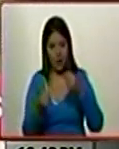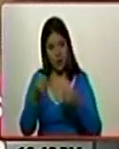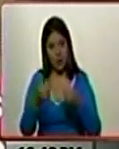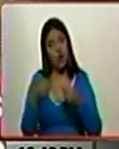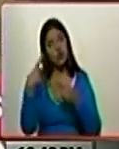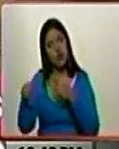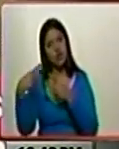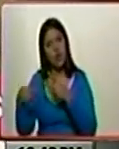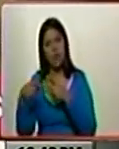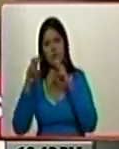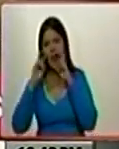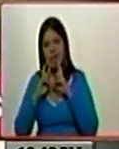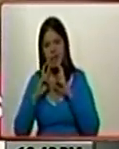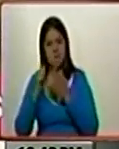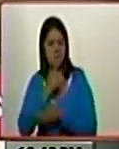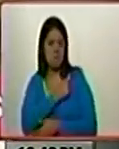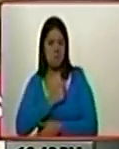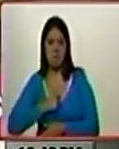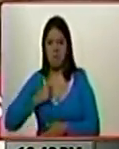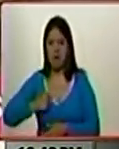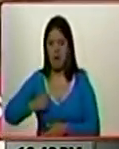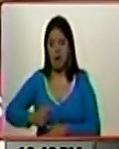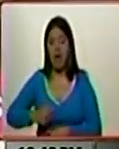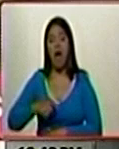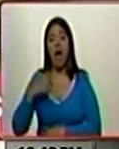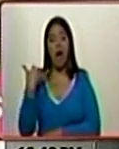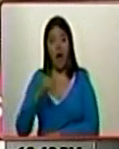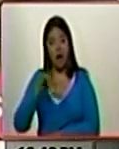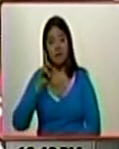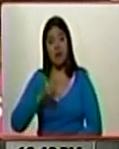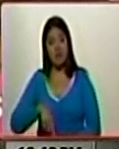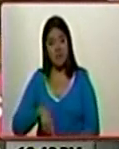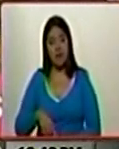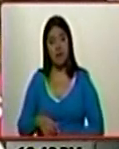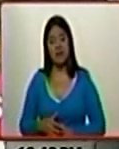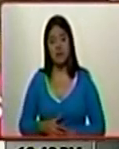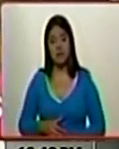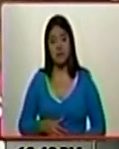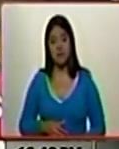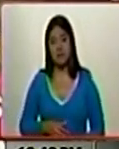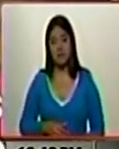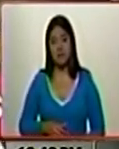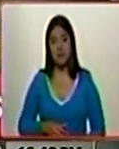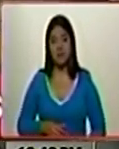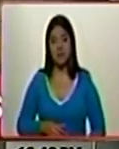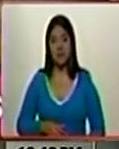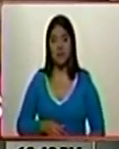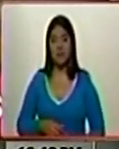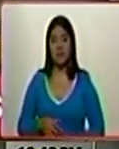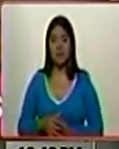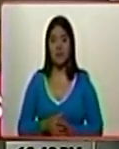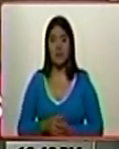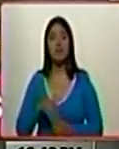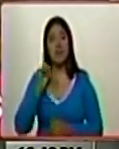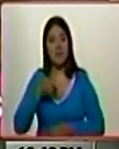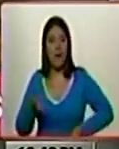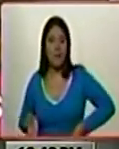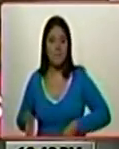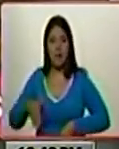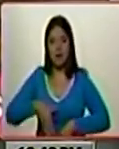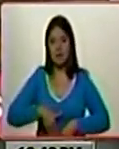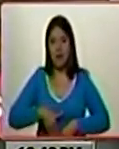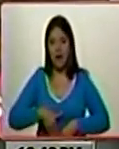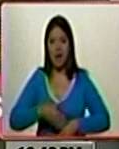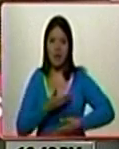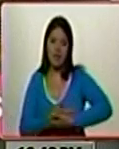higiene y aseo, donde está inclusive metidos el tema de los bultos de pañales. Tenemos